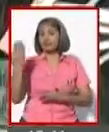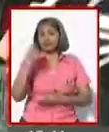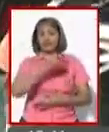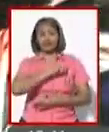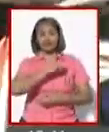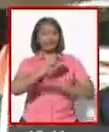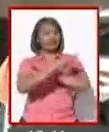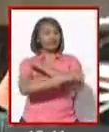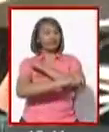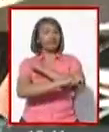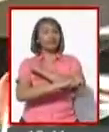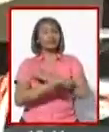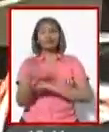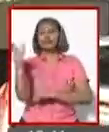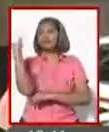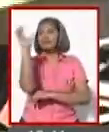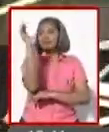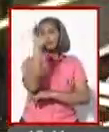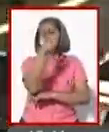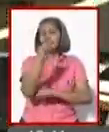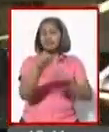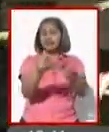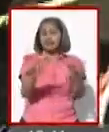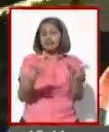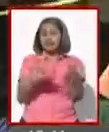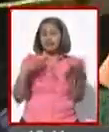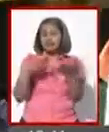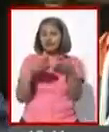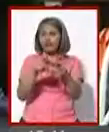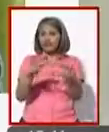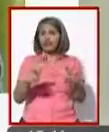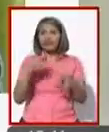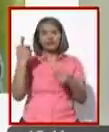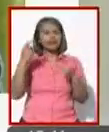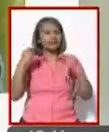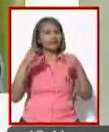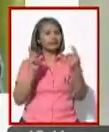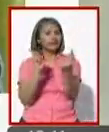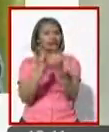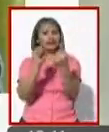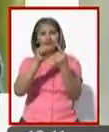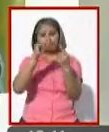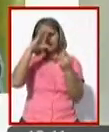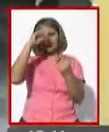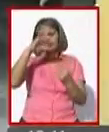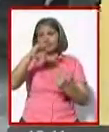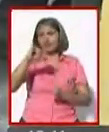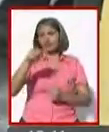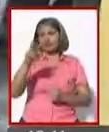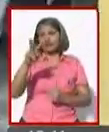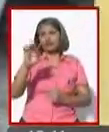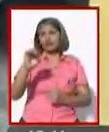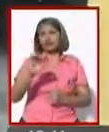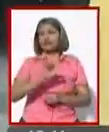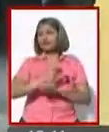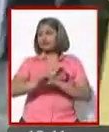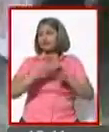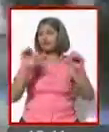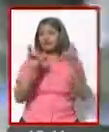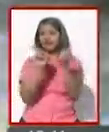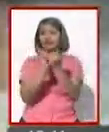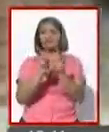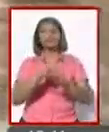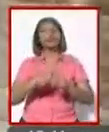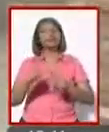FELCC de La Guardia realizó una serie de operativos por zonas cercanas al lugar del hecho para tratar de dar con el paradero de Javier Rivas, pero no hubieron buenos